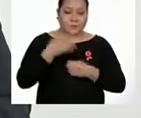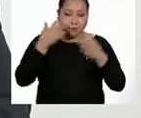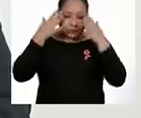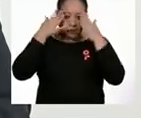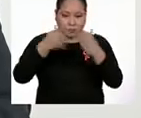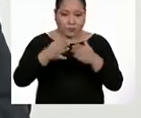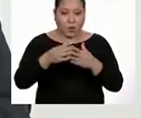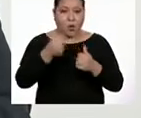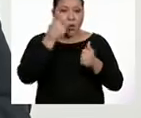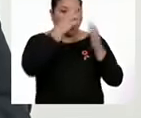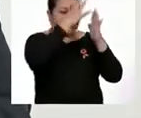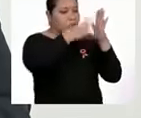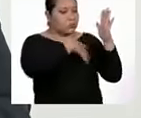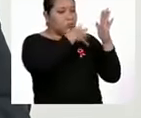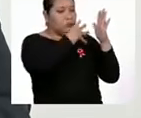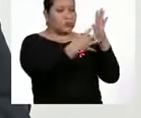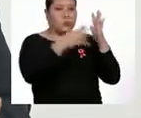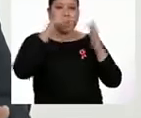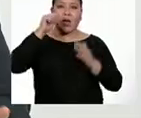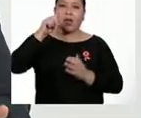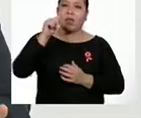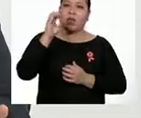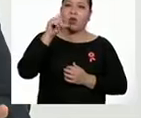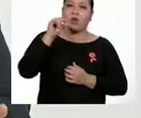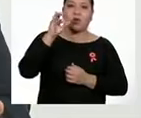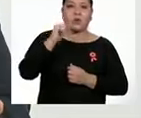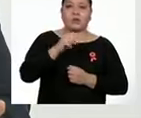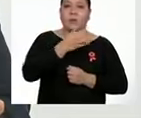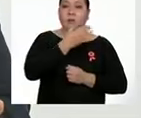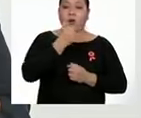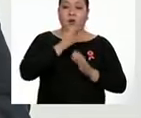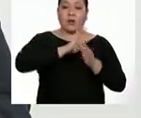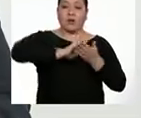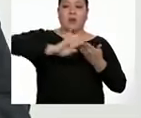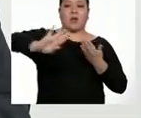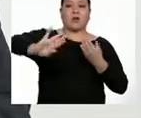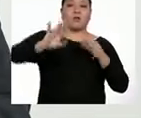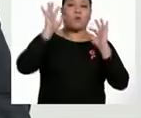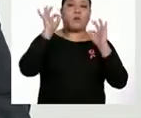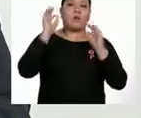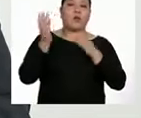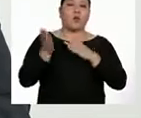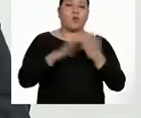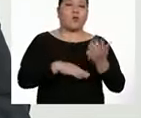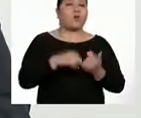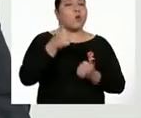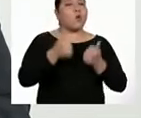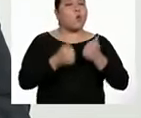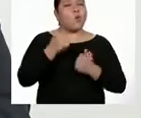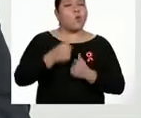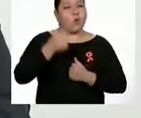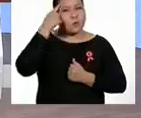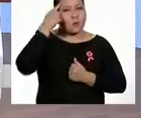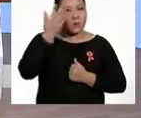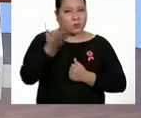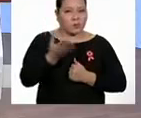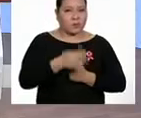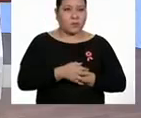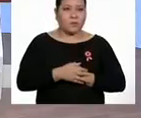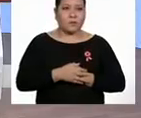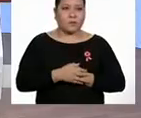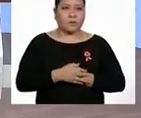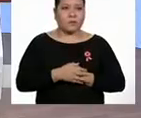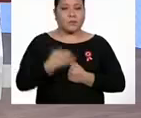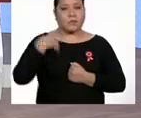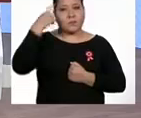cuáles son las categorías que nos mantienen lejos de cualquier riesgo de muerte. ¿Cuáles crees que son esas, Yaremis?